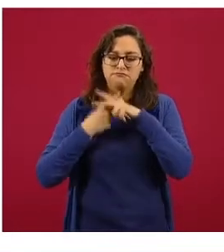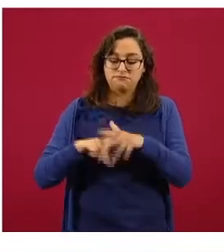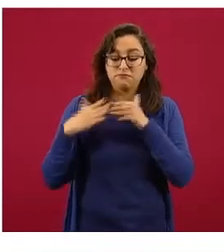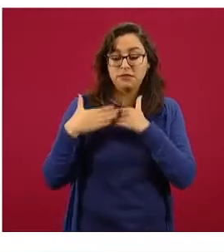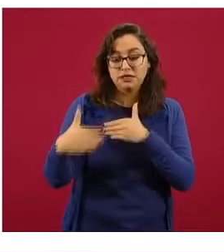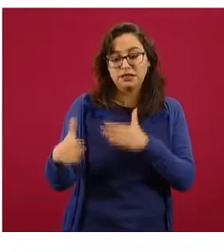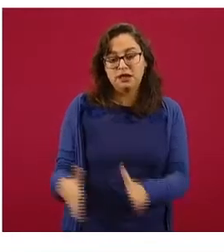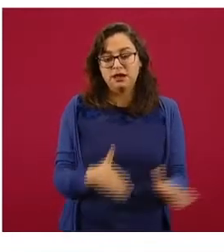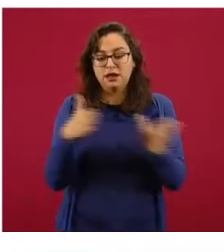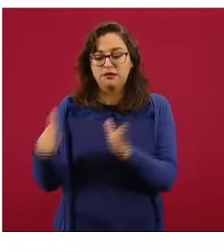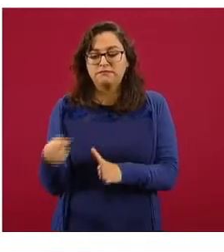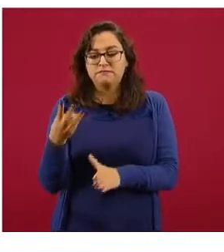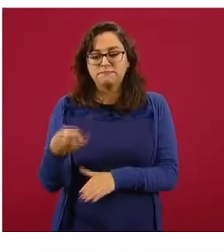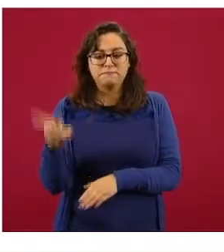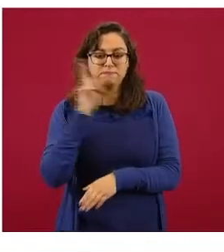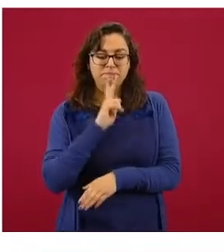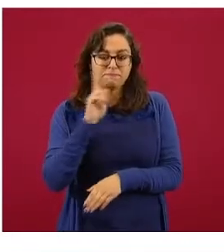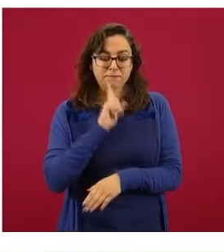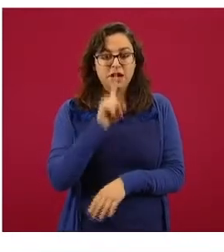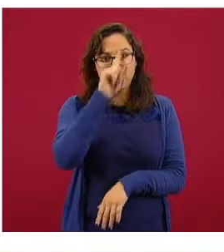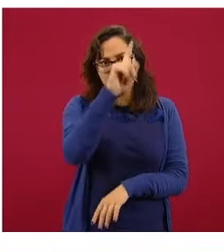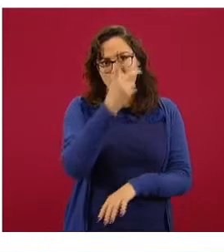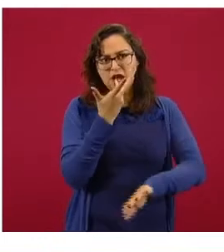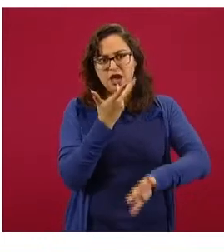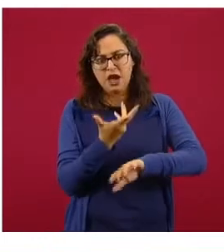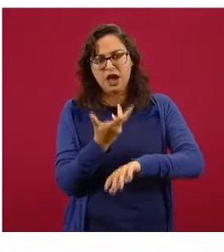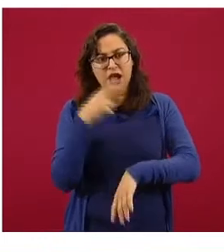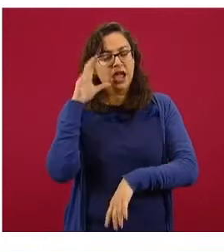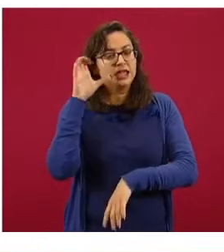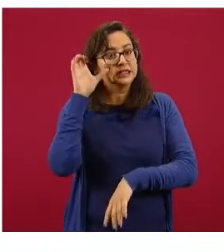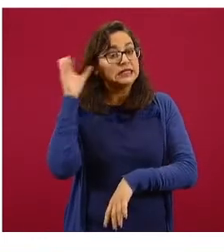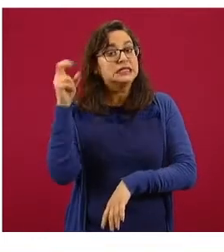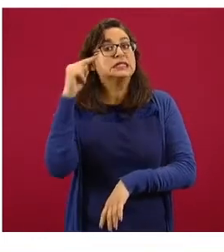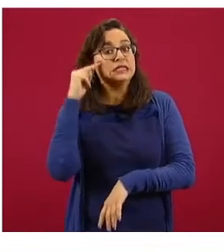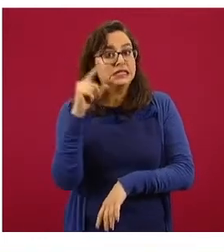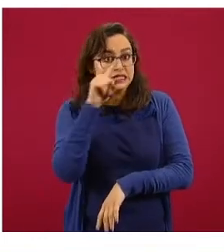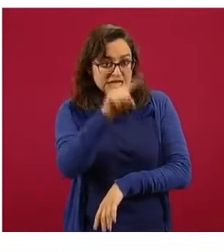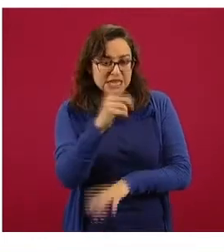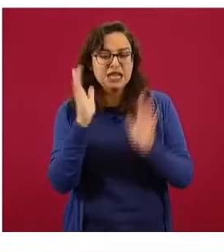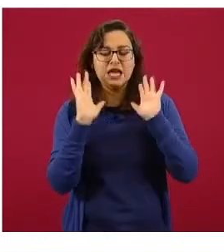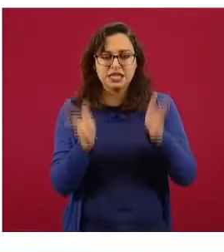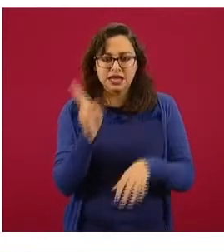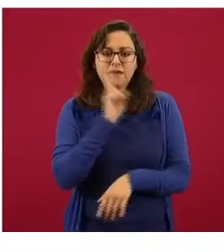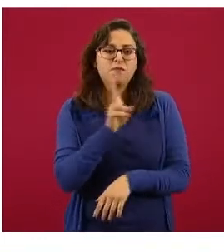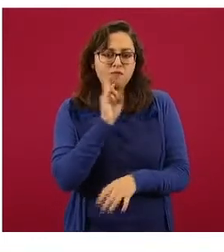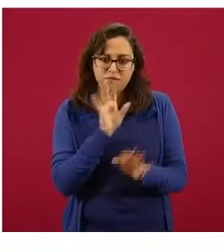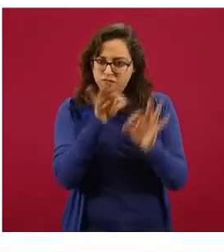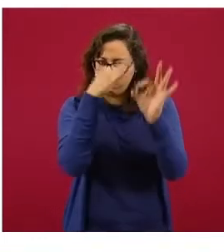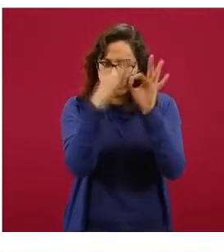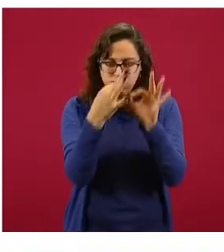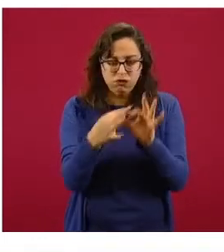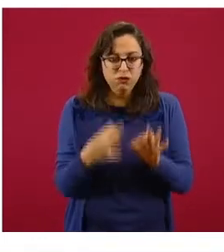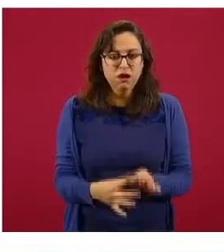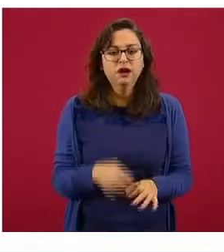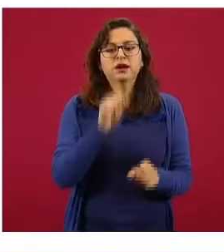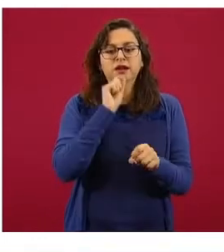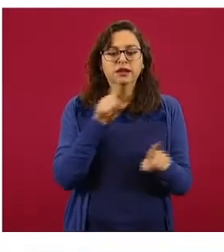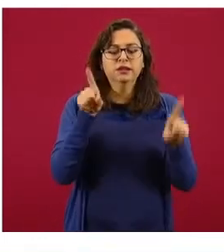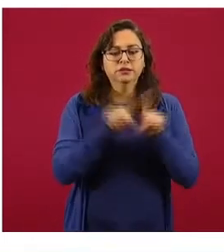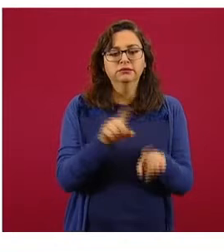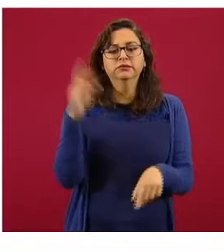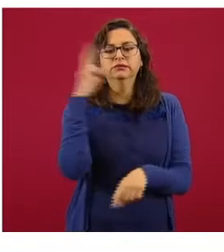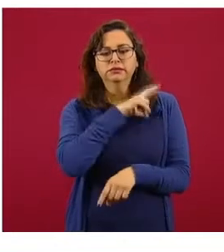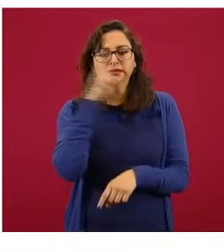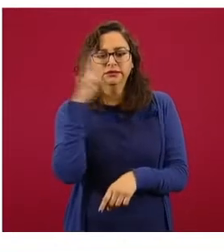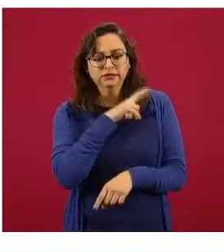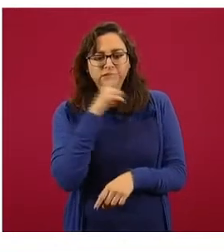La vacuna ya se ha aprobado con éxito en el ejército de China. Adicionalmente, las fases clínicas de prueba actual están en Pakistán, Rusia,